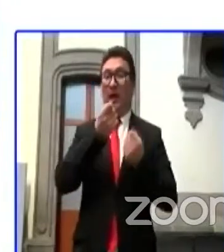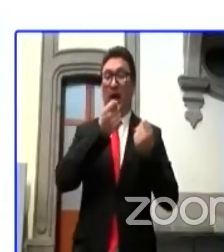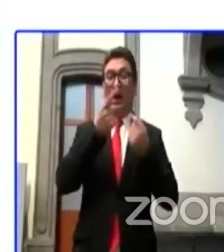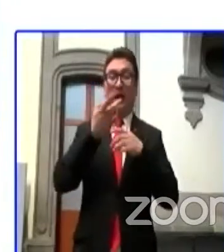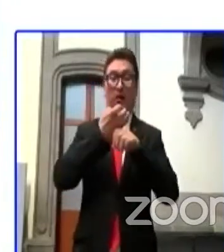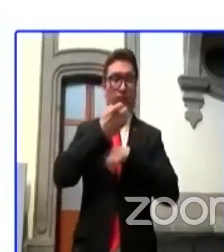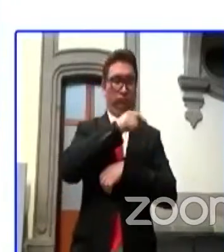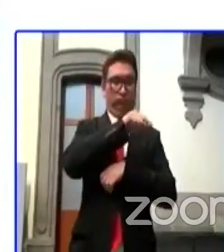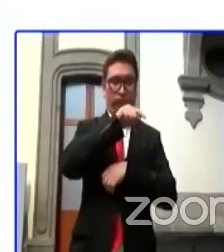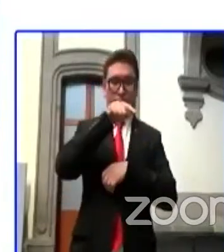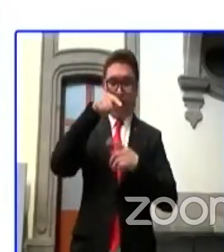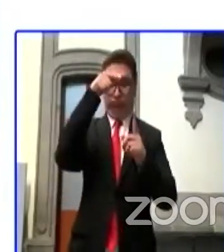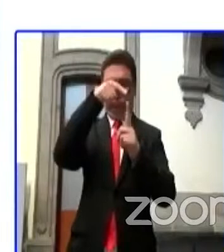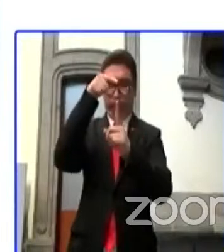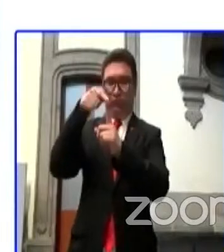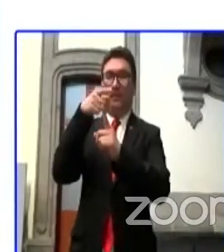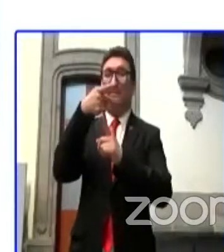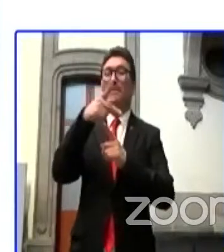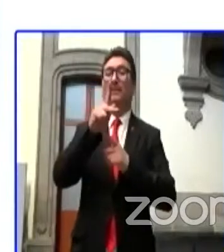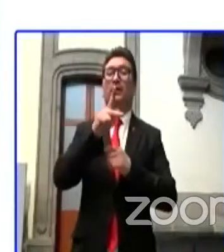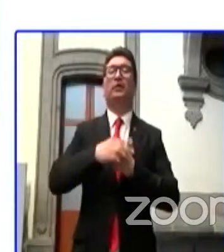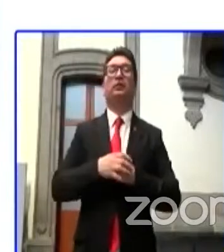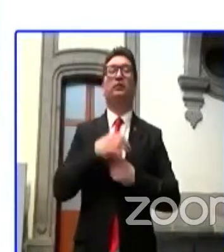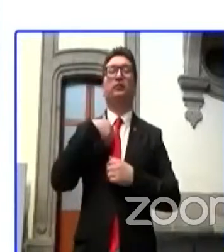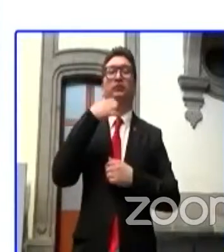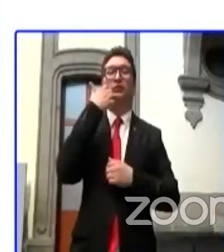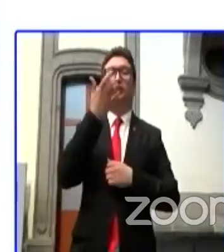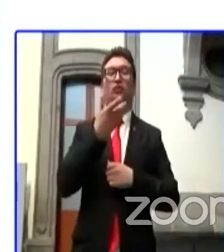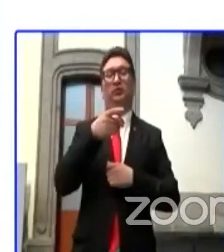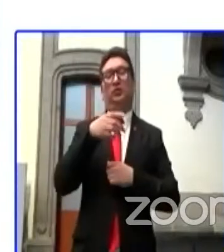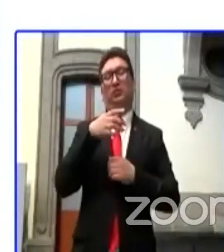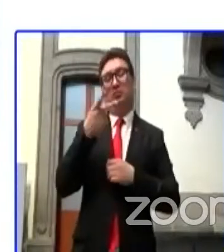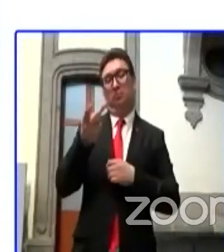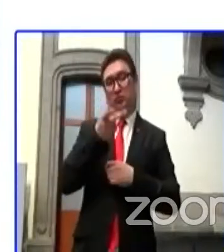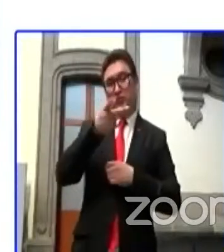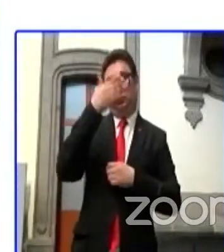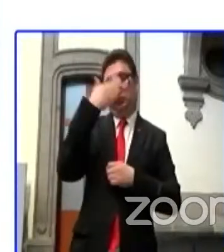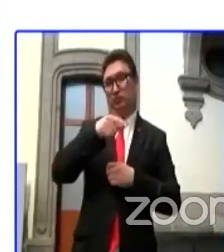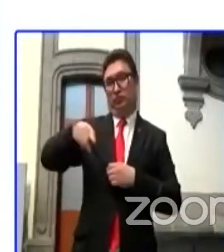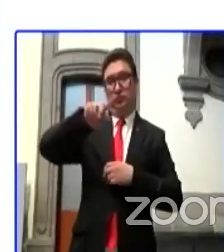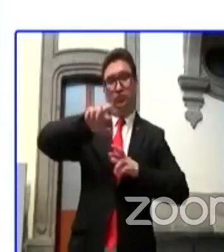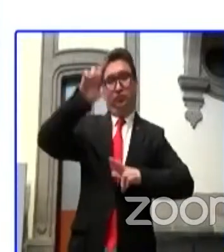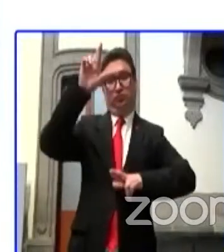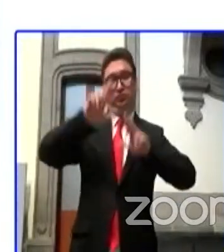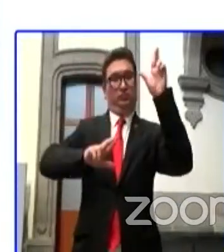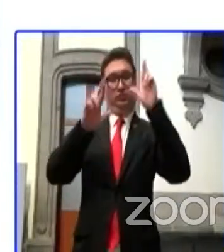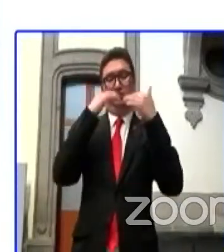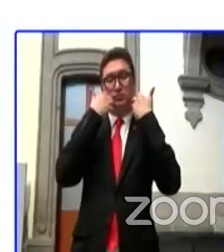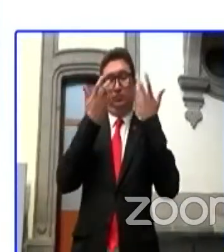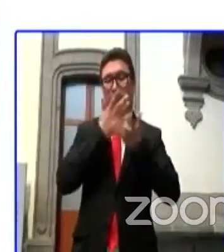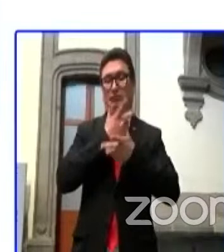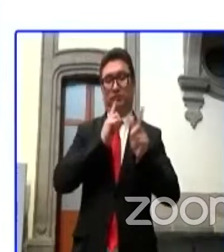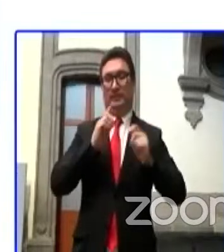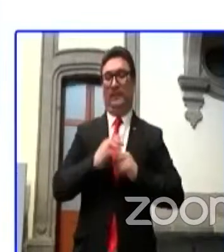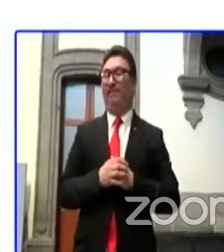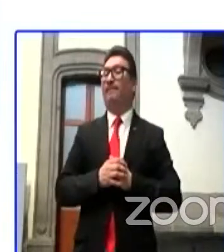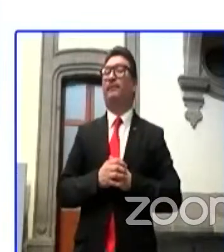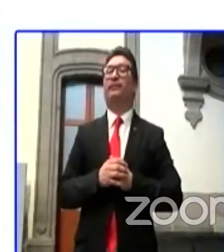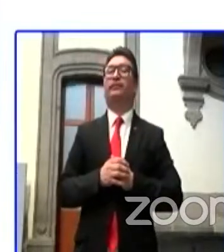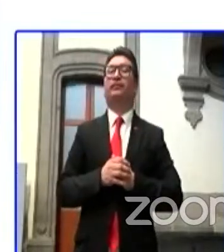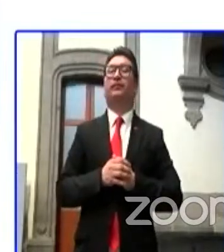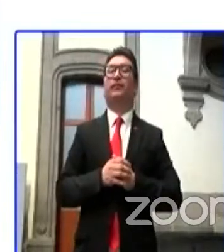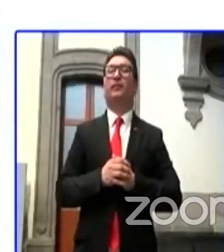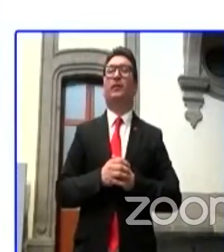estados, pero quisiera saber, y quien levante la mano aquí va a ser democrático,